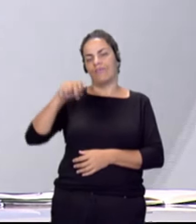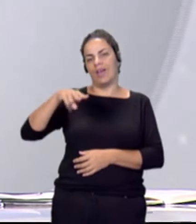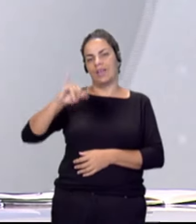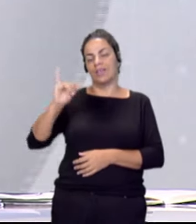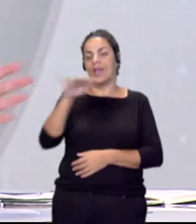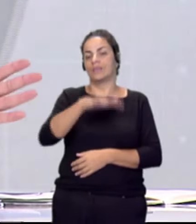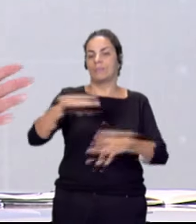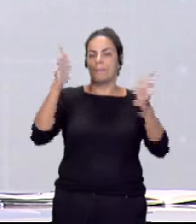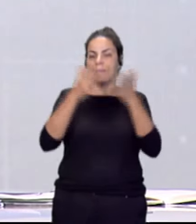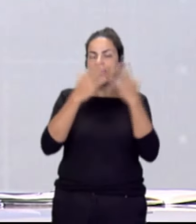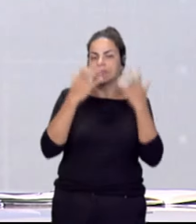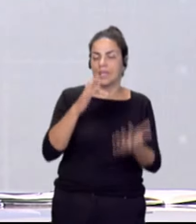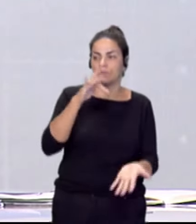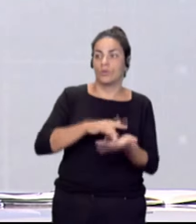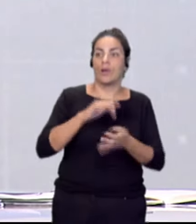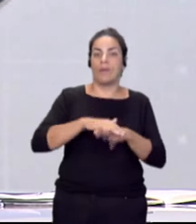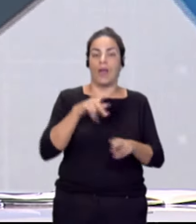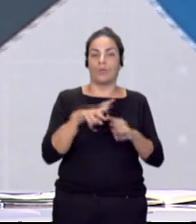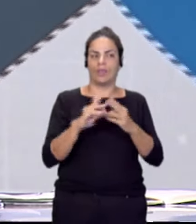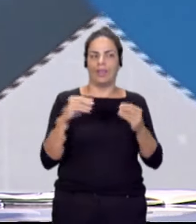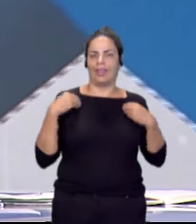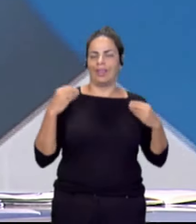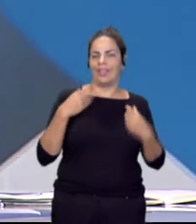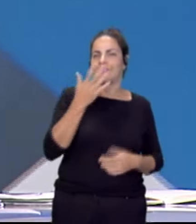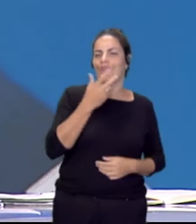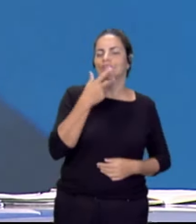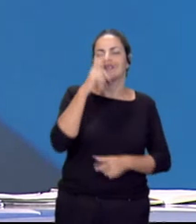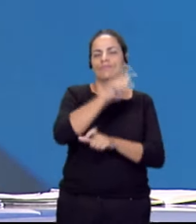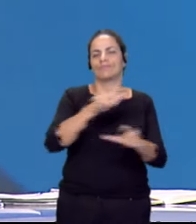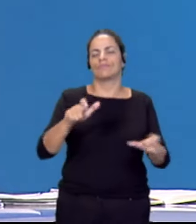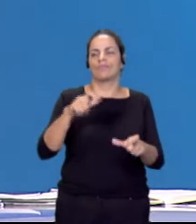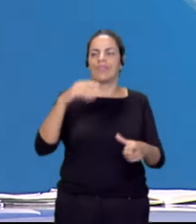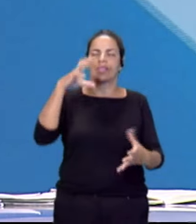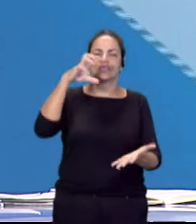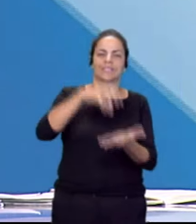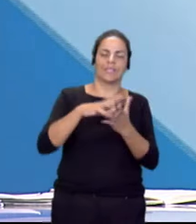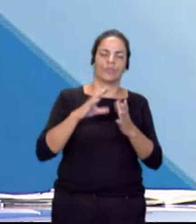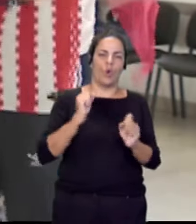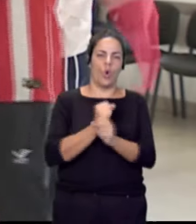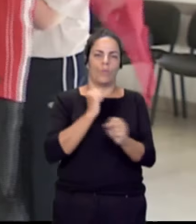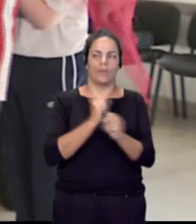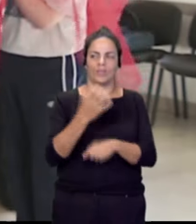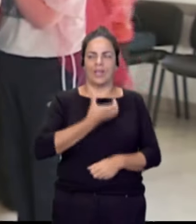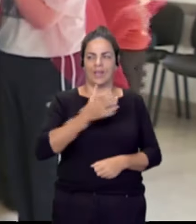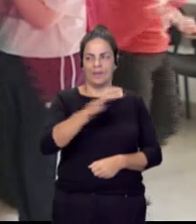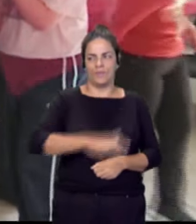un taller muy divertido con los chicos y chicas del Centro Ocupacional del municipio.